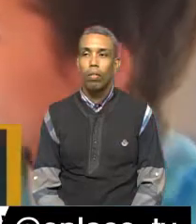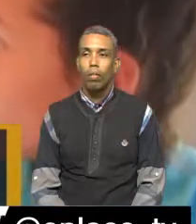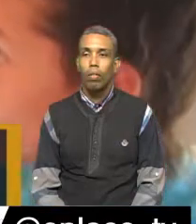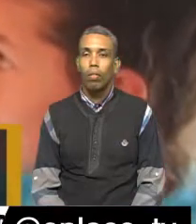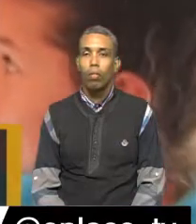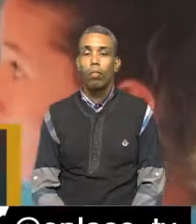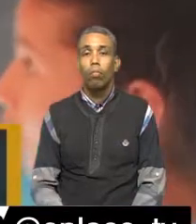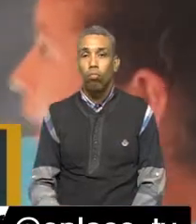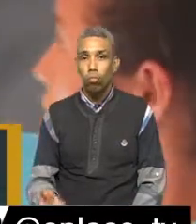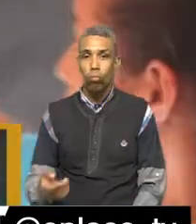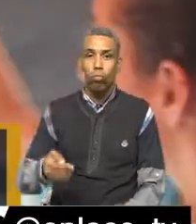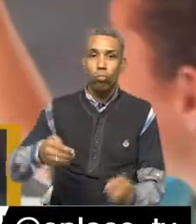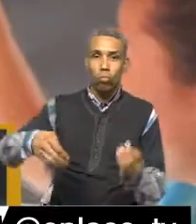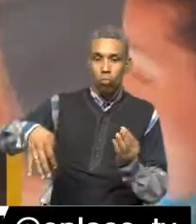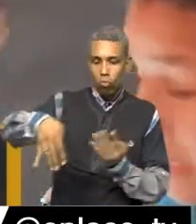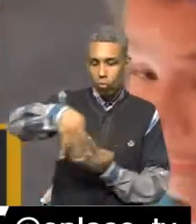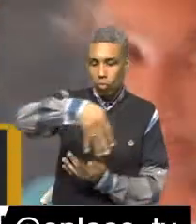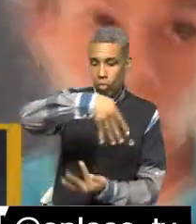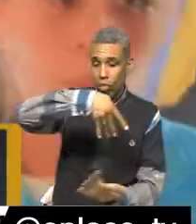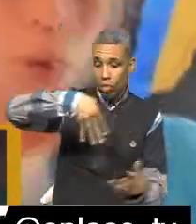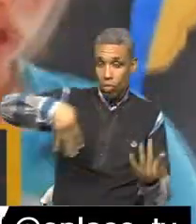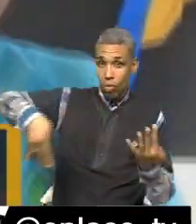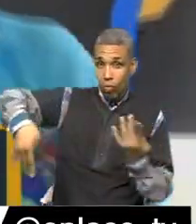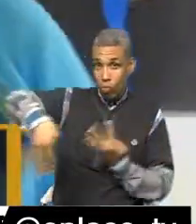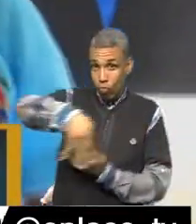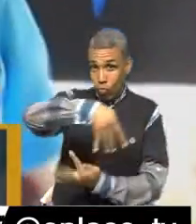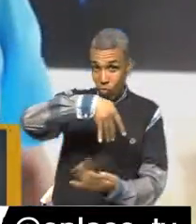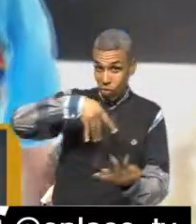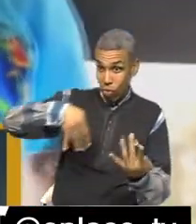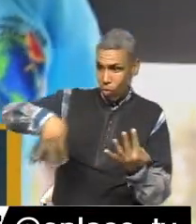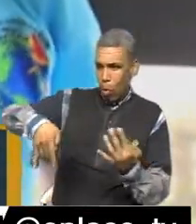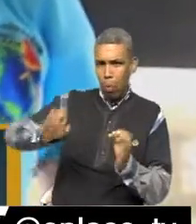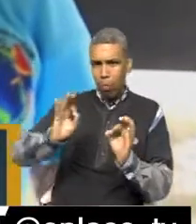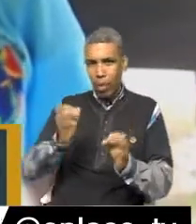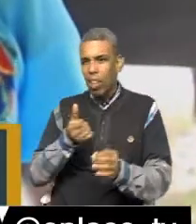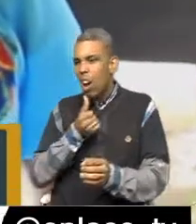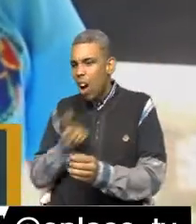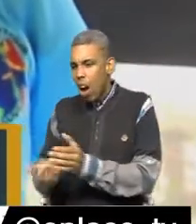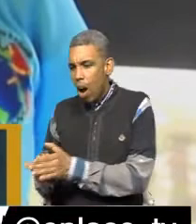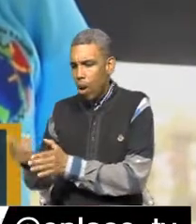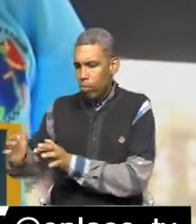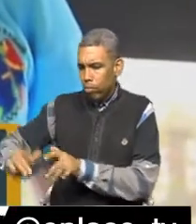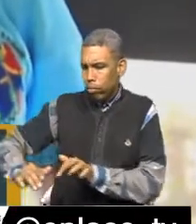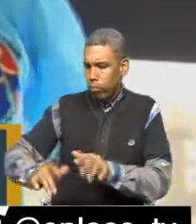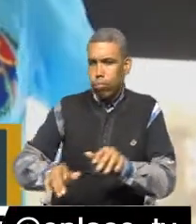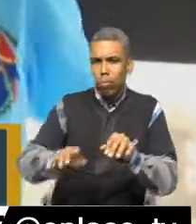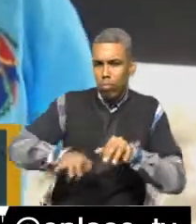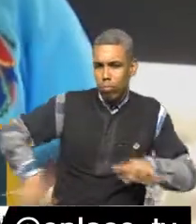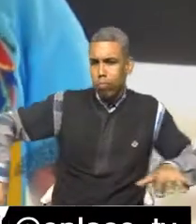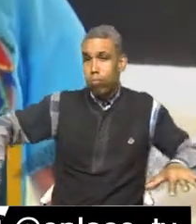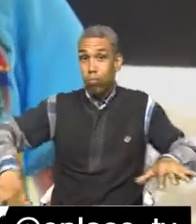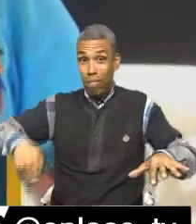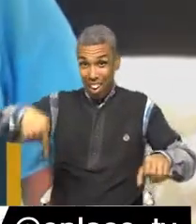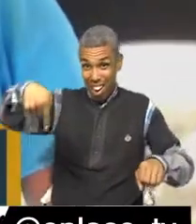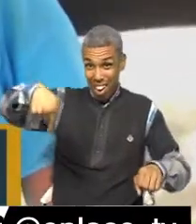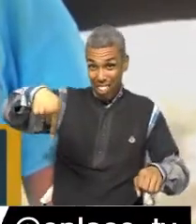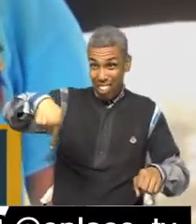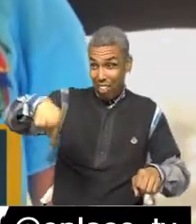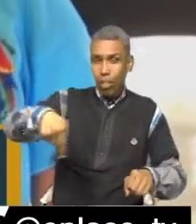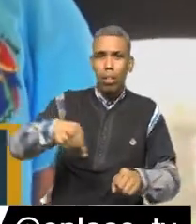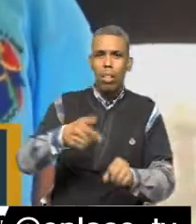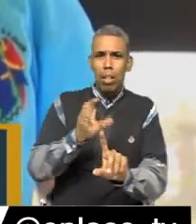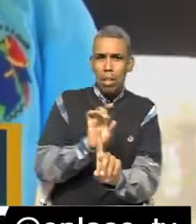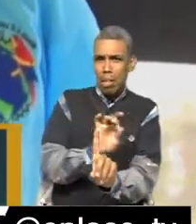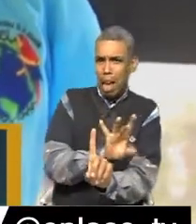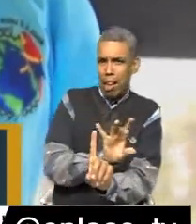Ecosistema, un tesoro natural del humedal de Llanito. ¿Por qué? Porque en el Llanito tenemos unos tesoros, pero a veces ahí